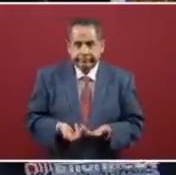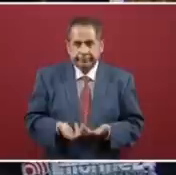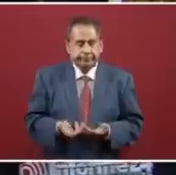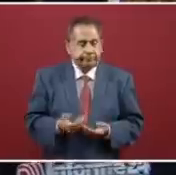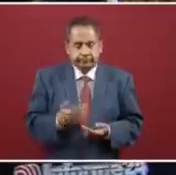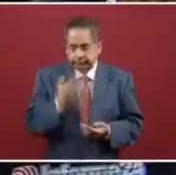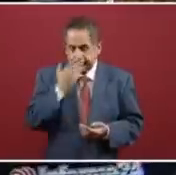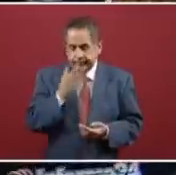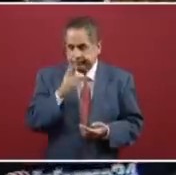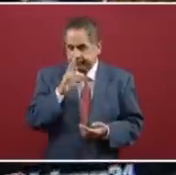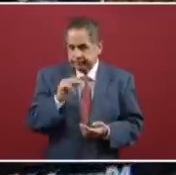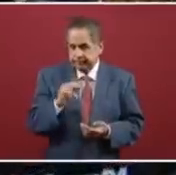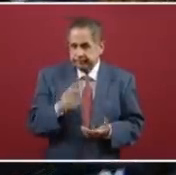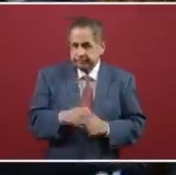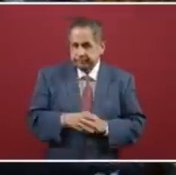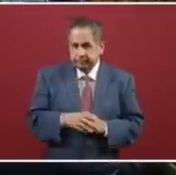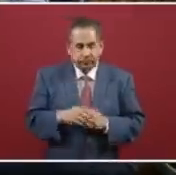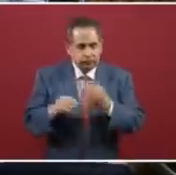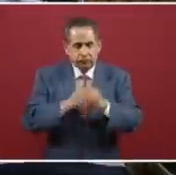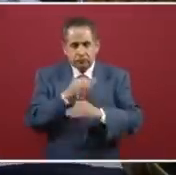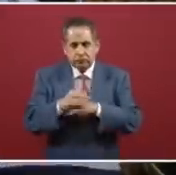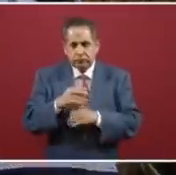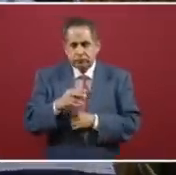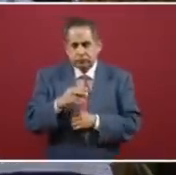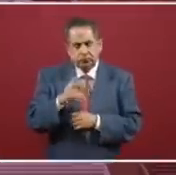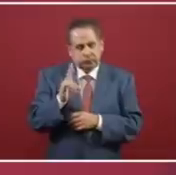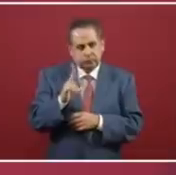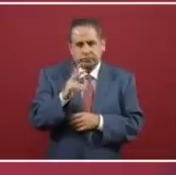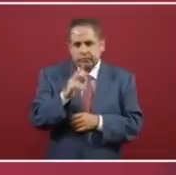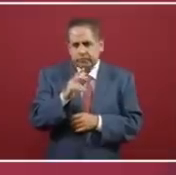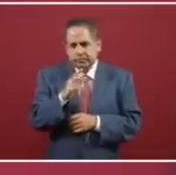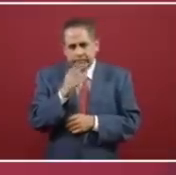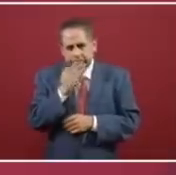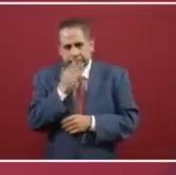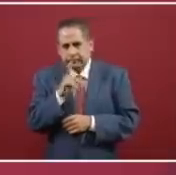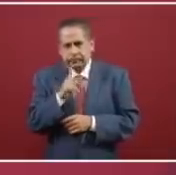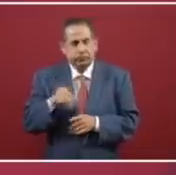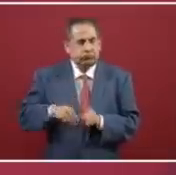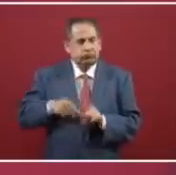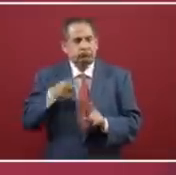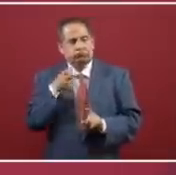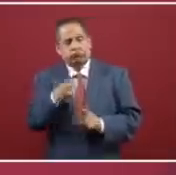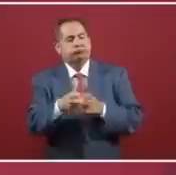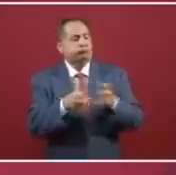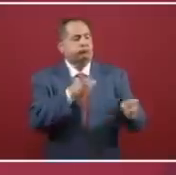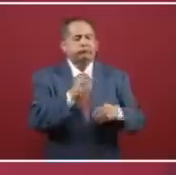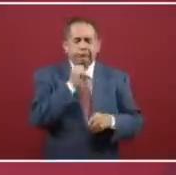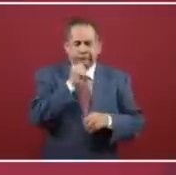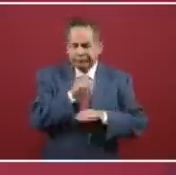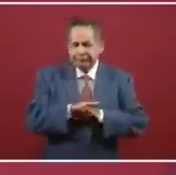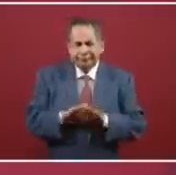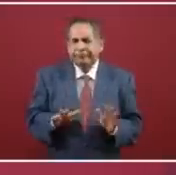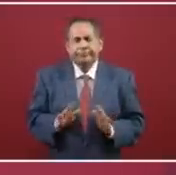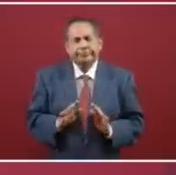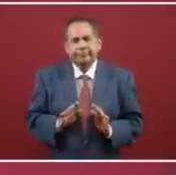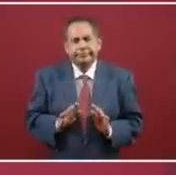no es en todos los casos no es culpar a nadie